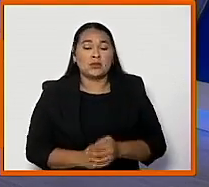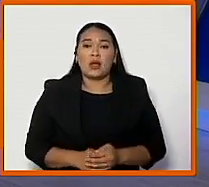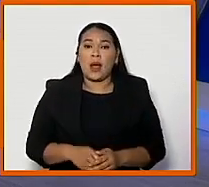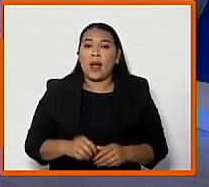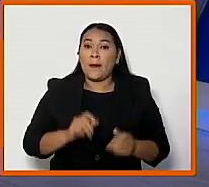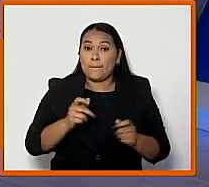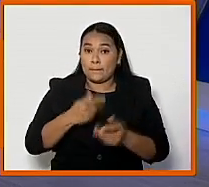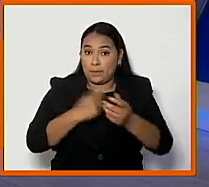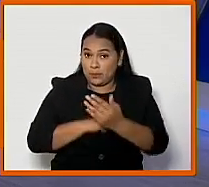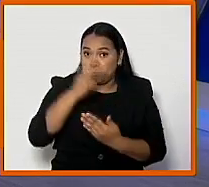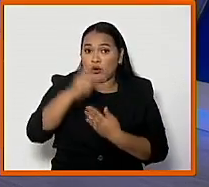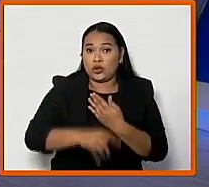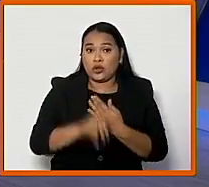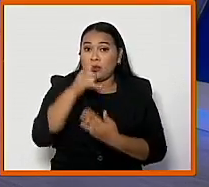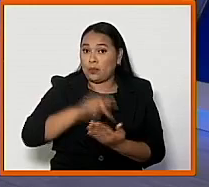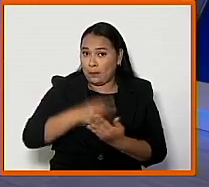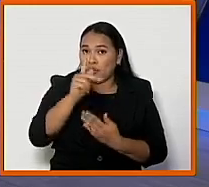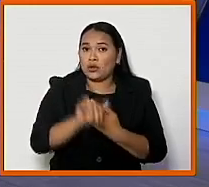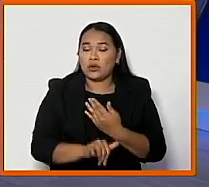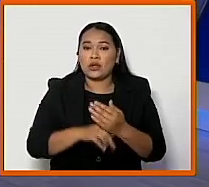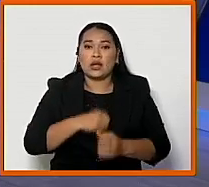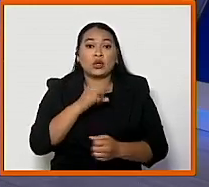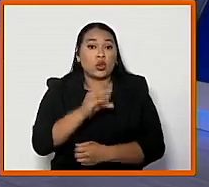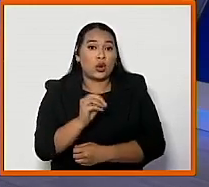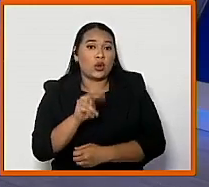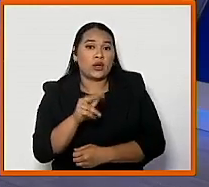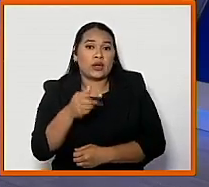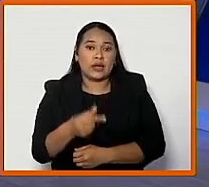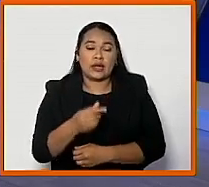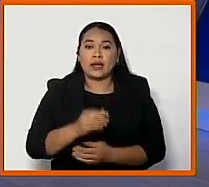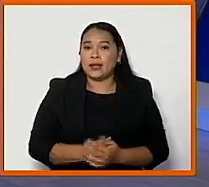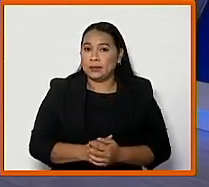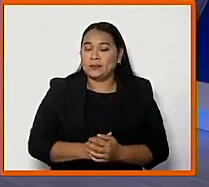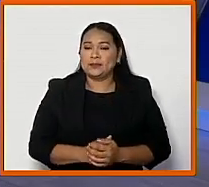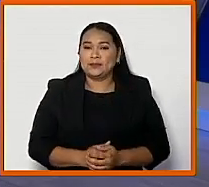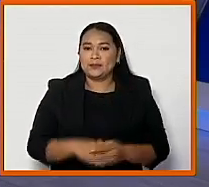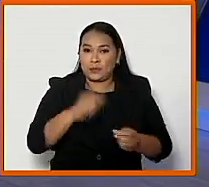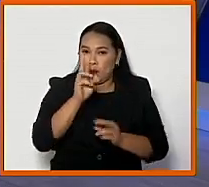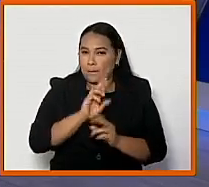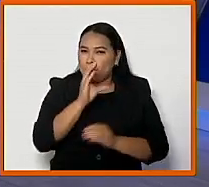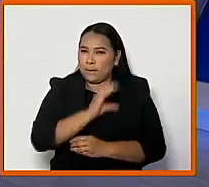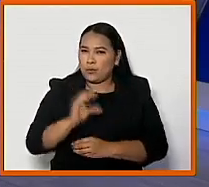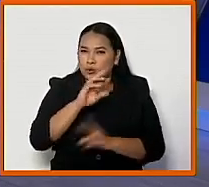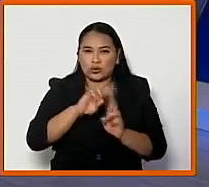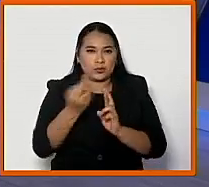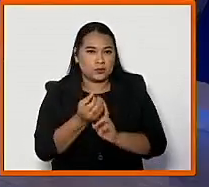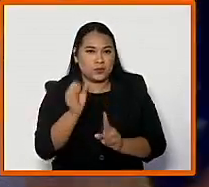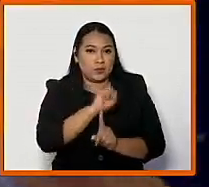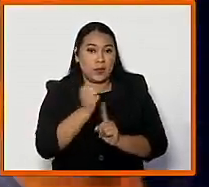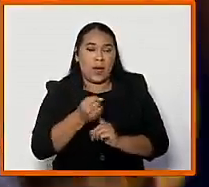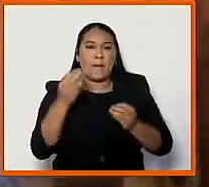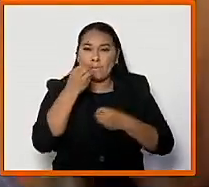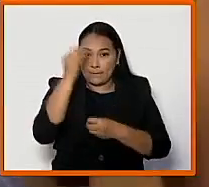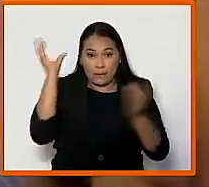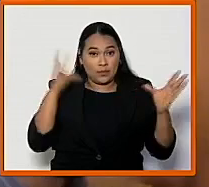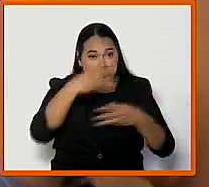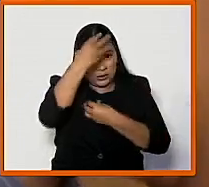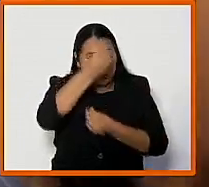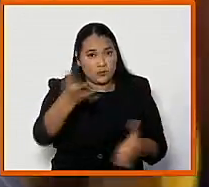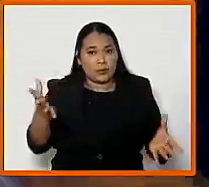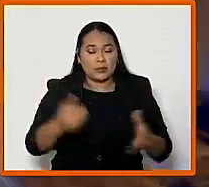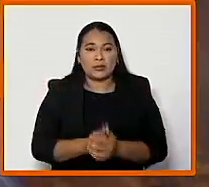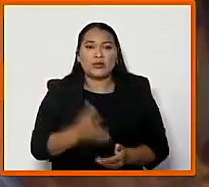de marketing para fundaciones y ONGs. Visita nuestras redes para más información. Se viene tu primer número con su primer dígito.